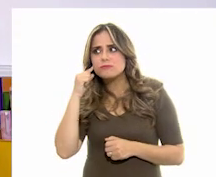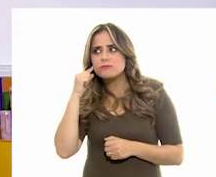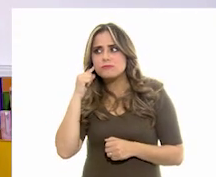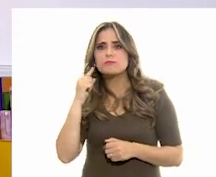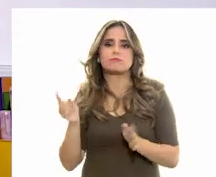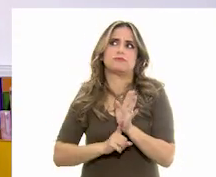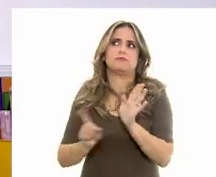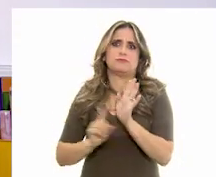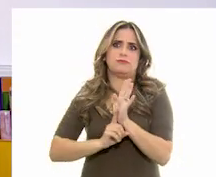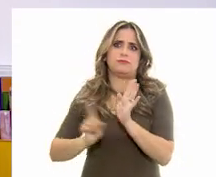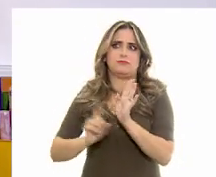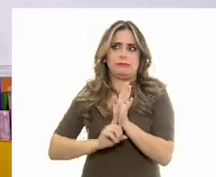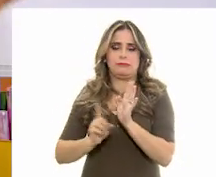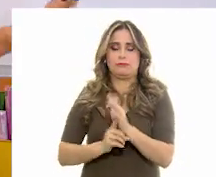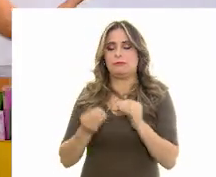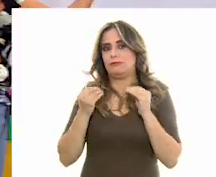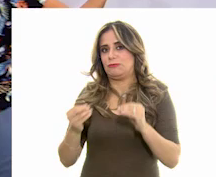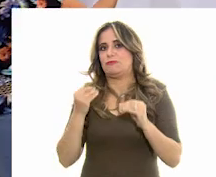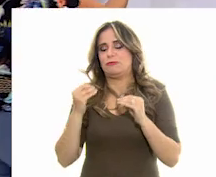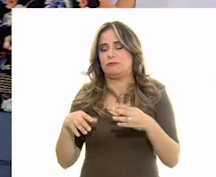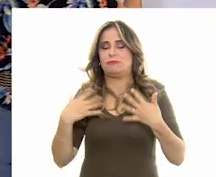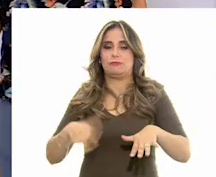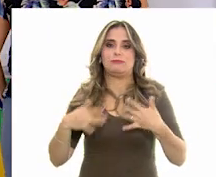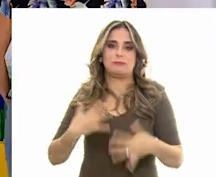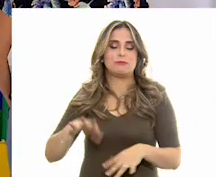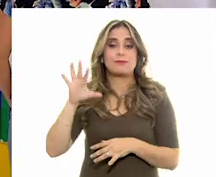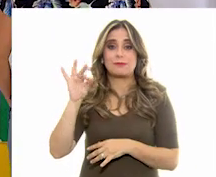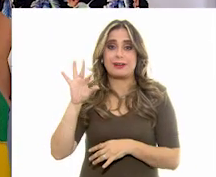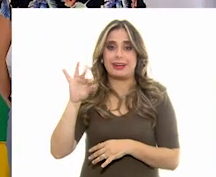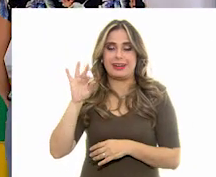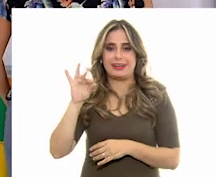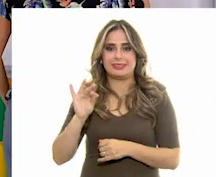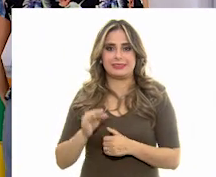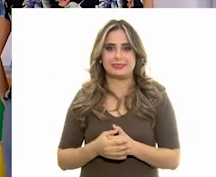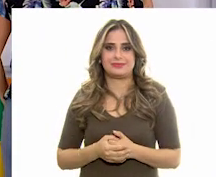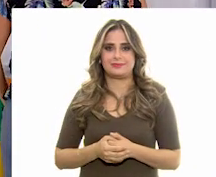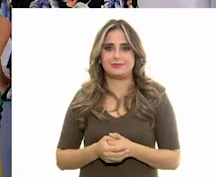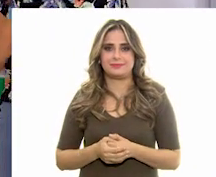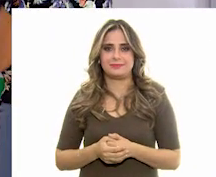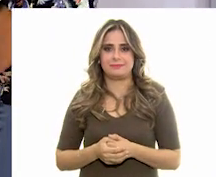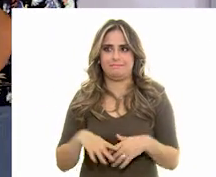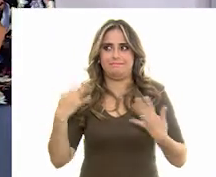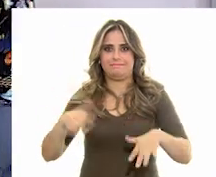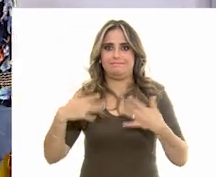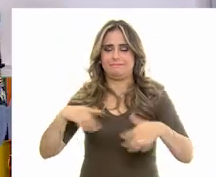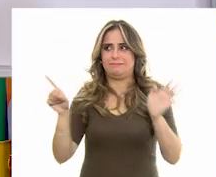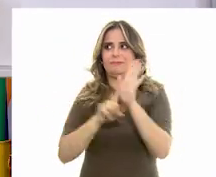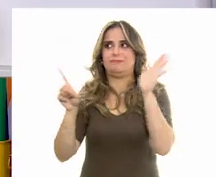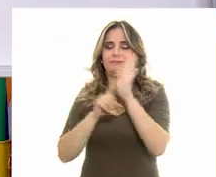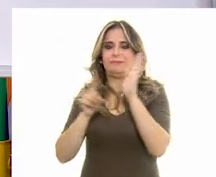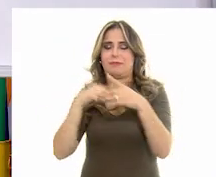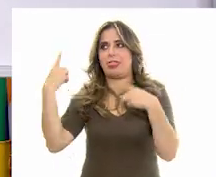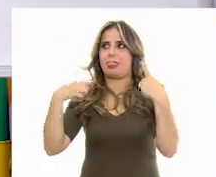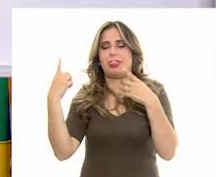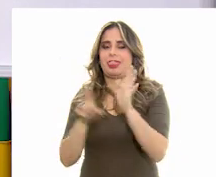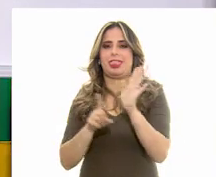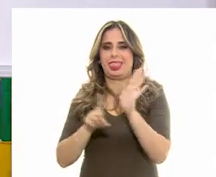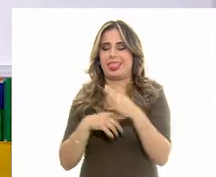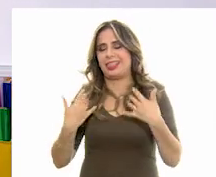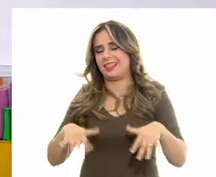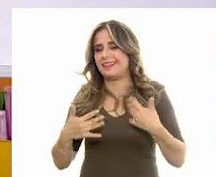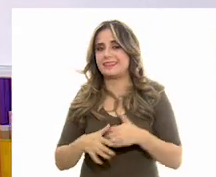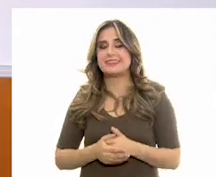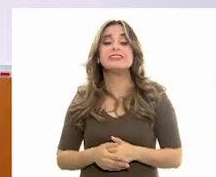tanto timbraje ya nos damos cuenta sí. Que este fue, ¿no? ¡Enloquecieron! Claro que sí. Y